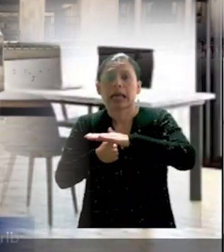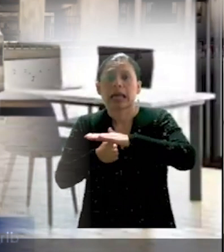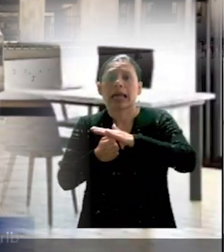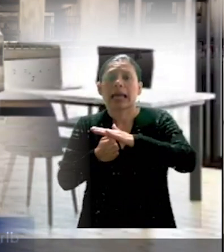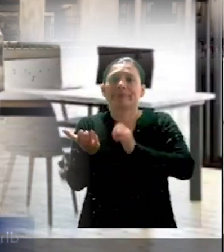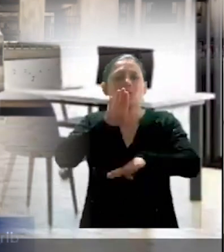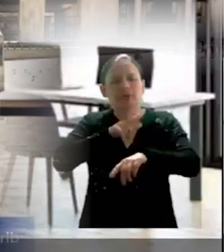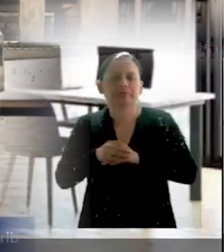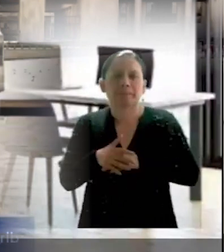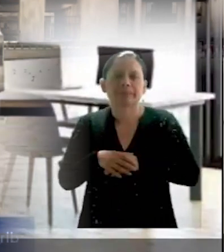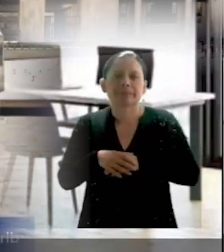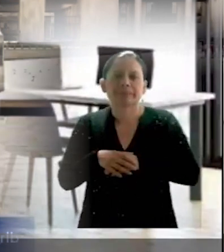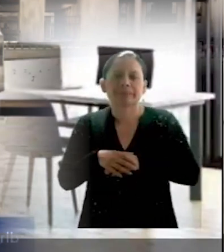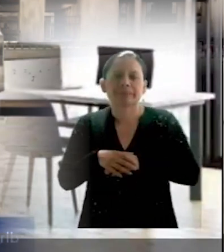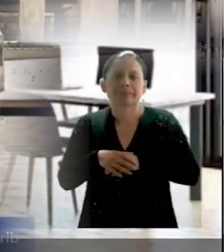excepcional.